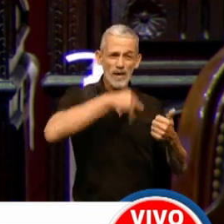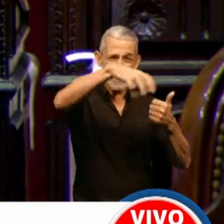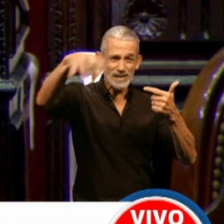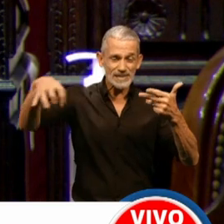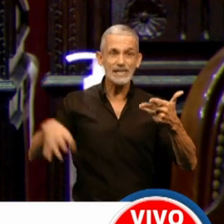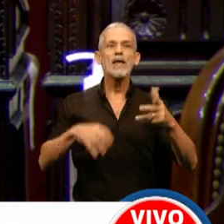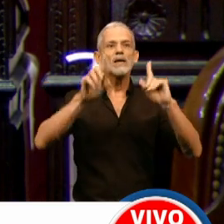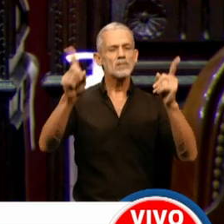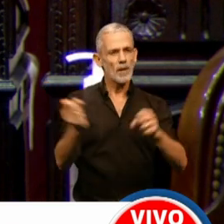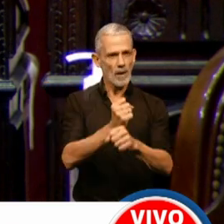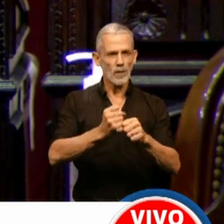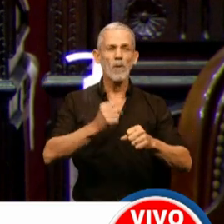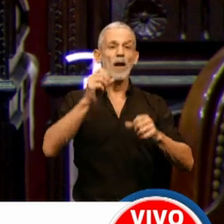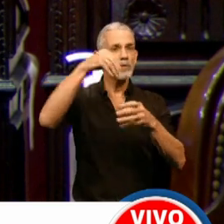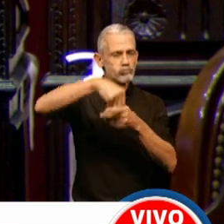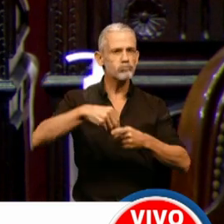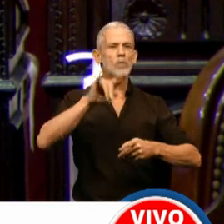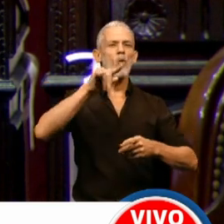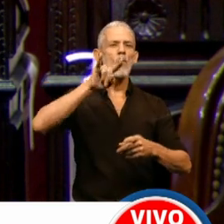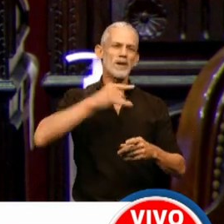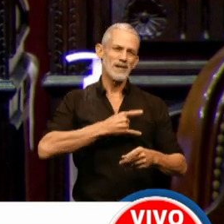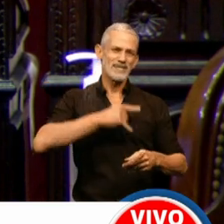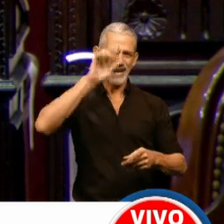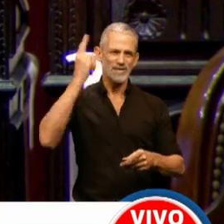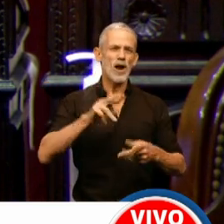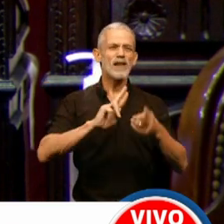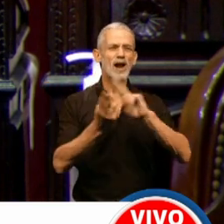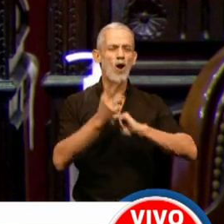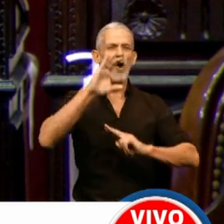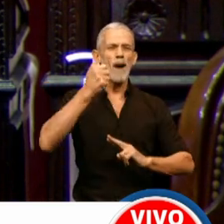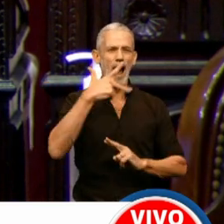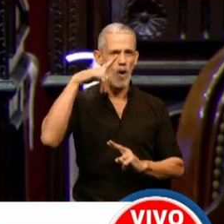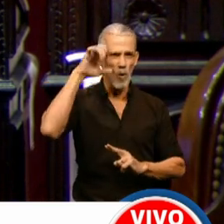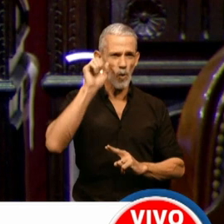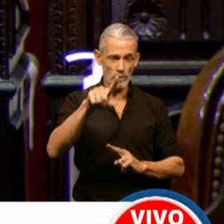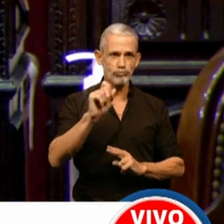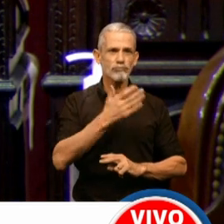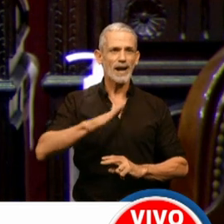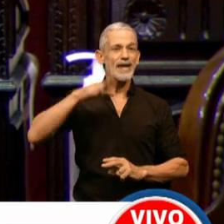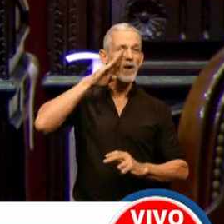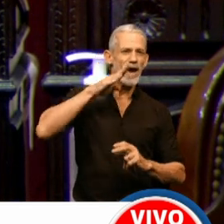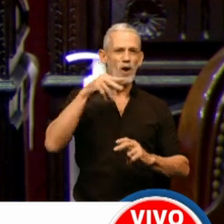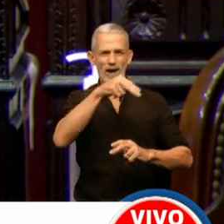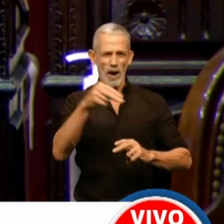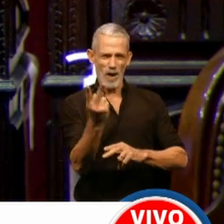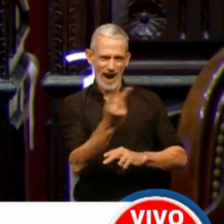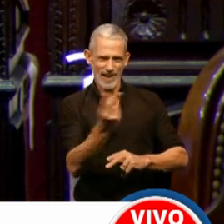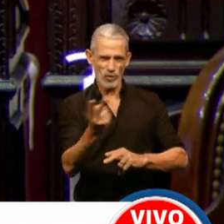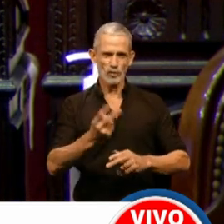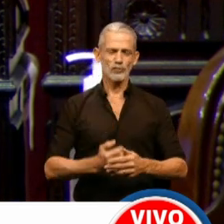incluida la universidad nacional del comahue universidad que pertenece a río negro y neuquén